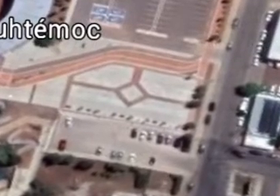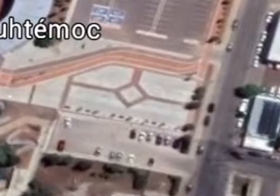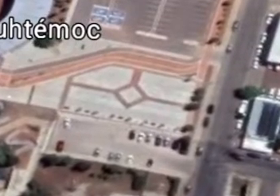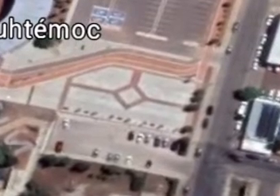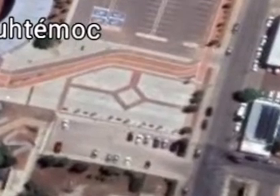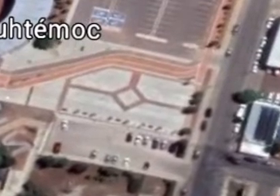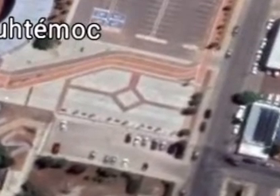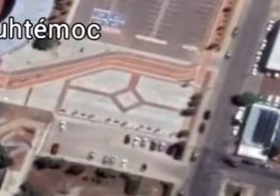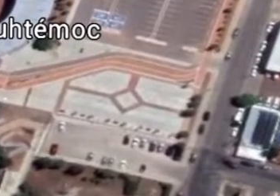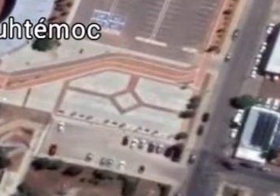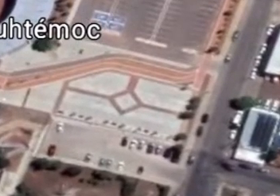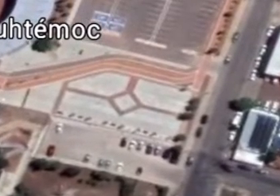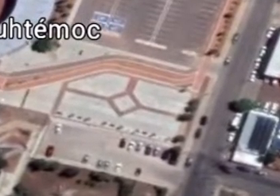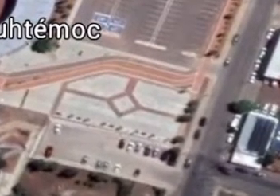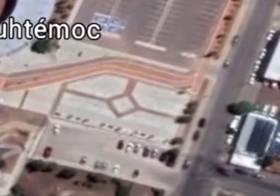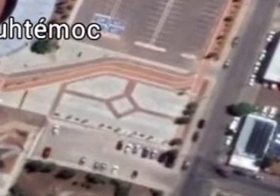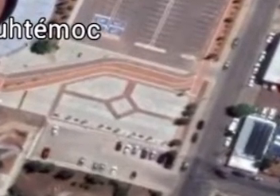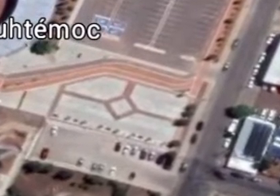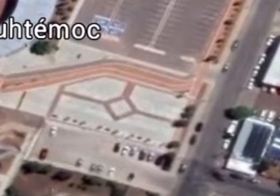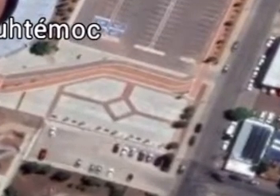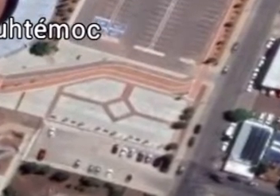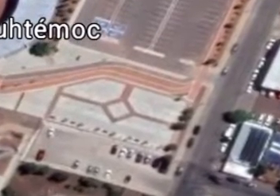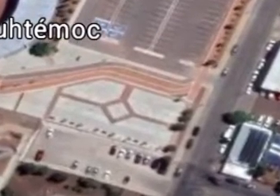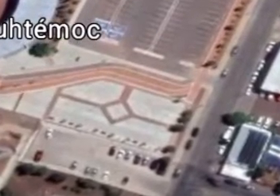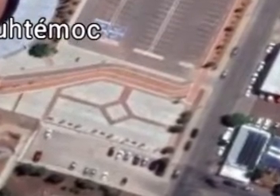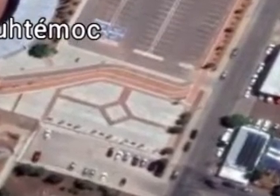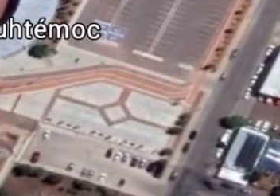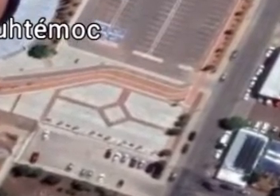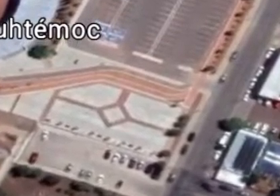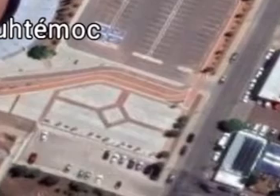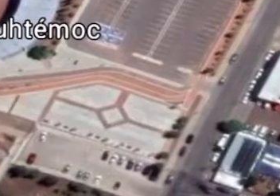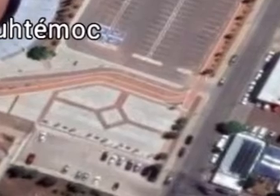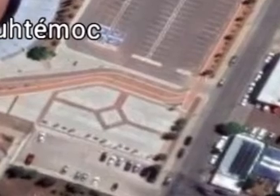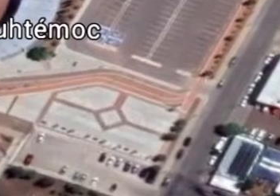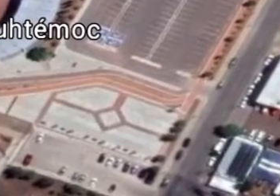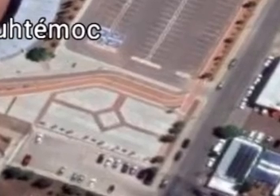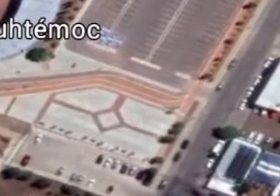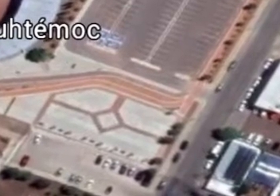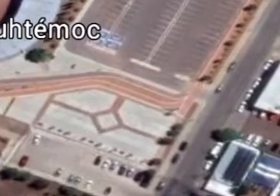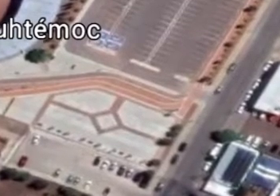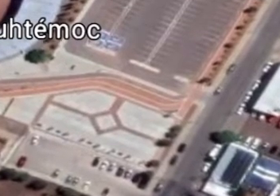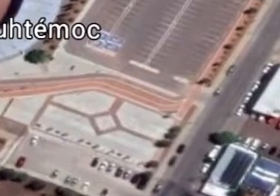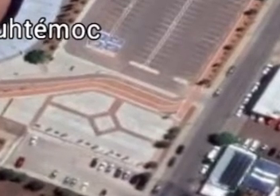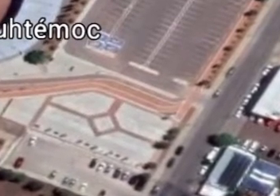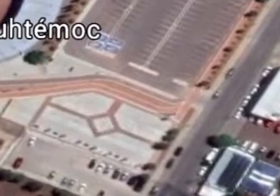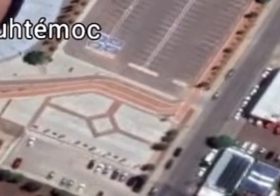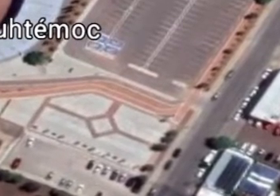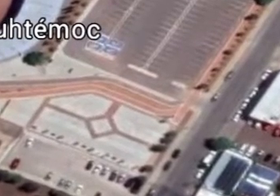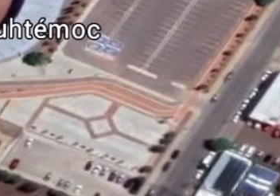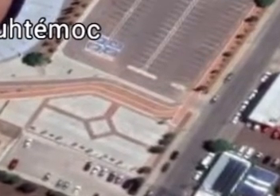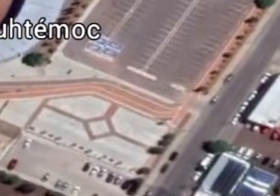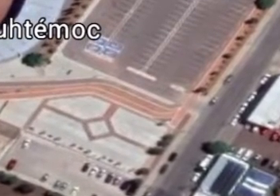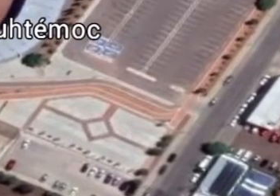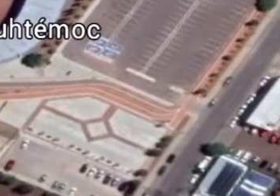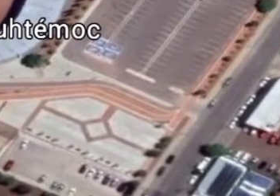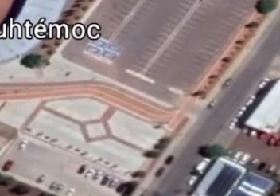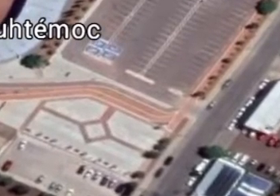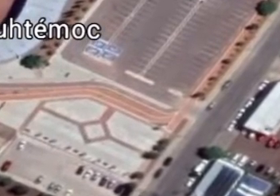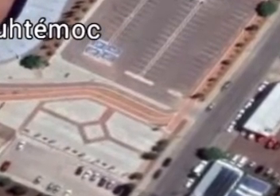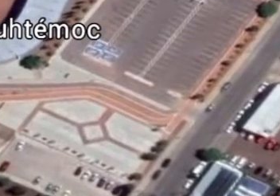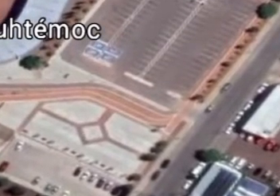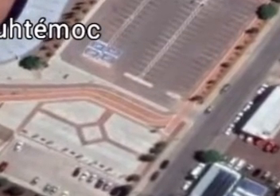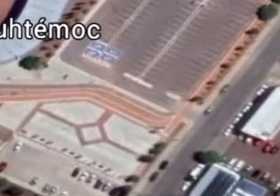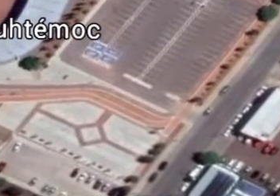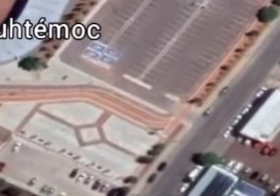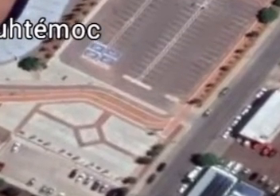en ciudad cuauhtémoc con respecto vayamos avanzando con esta vacunación y le vamos a informar si en alguna otra parte de nuestro